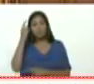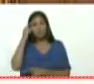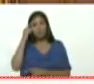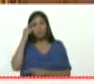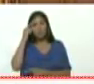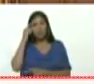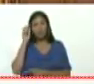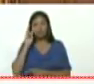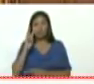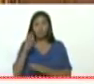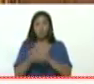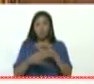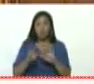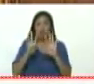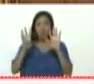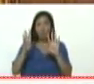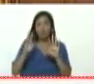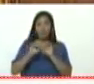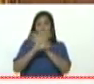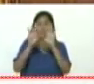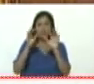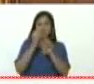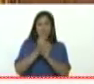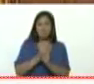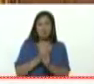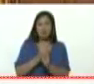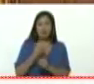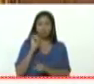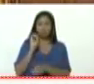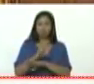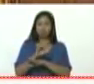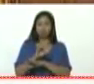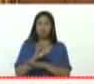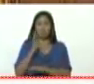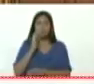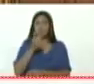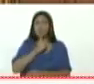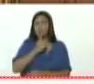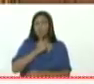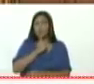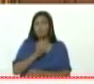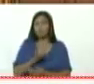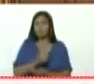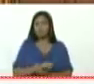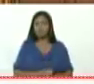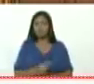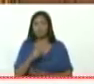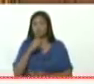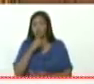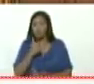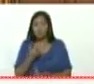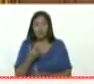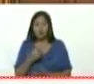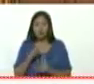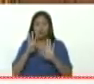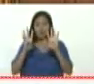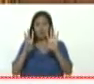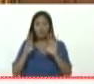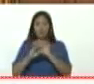tubazo que tenga a las 9 de la mañana? A Eligio, ¿se aguanta? No, a las 9 de la